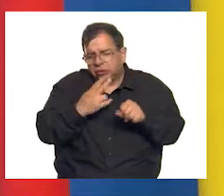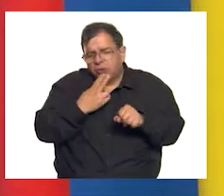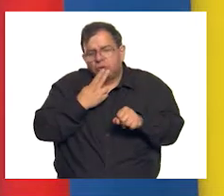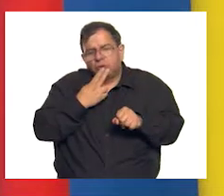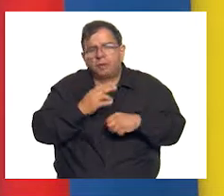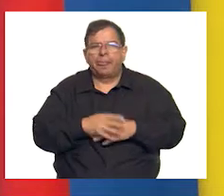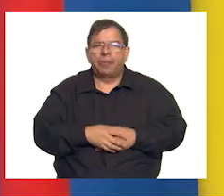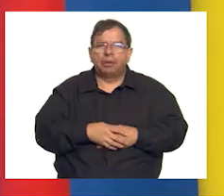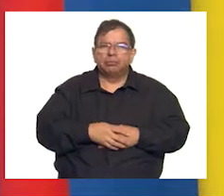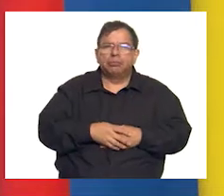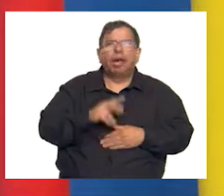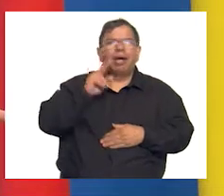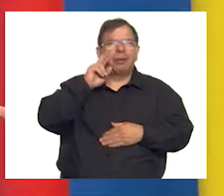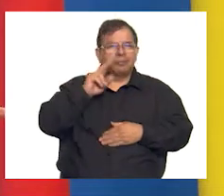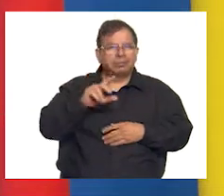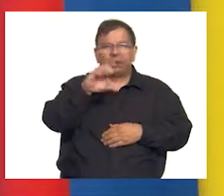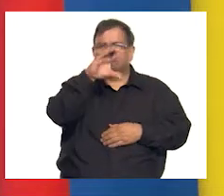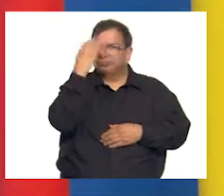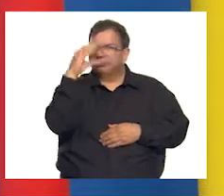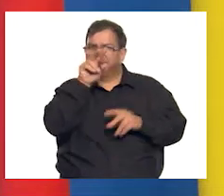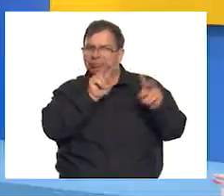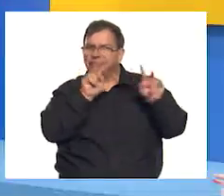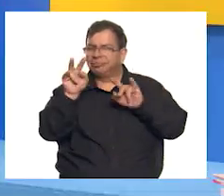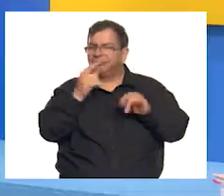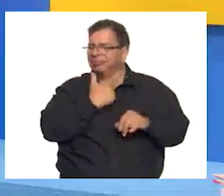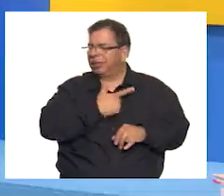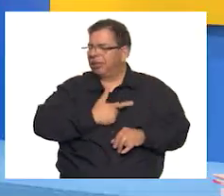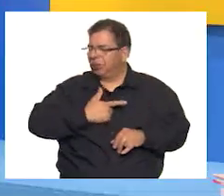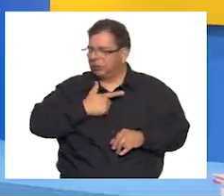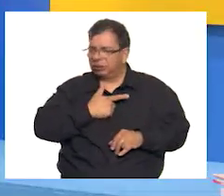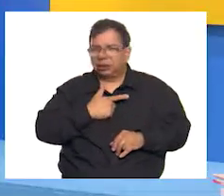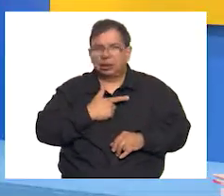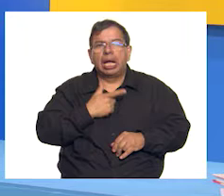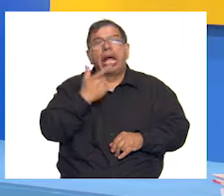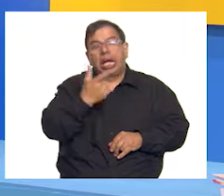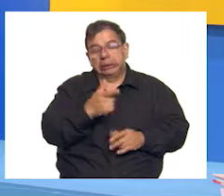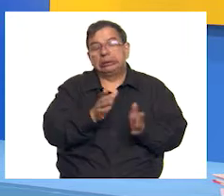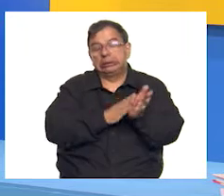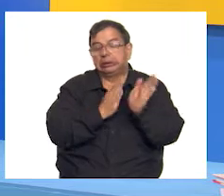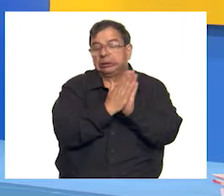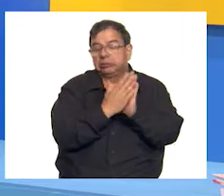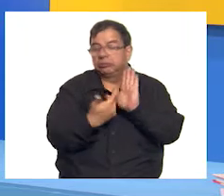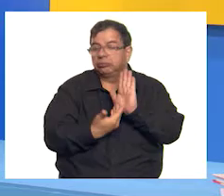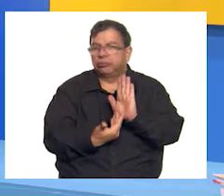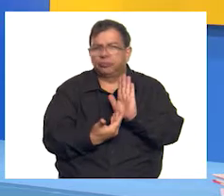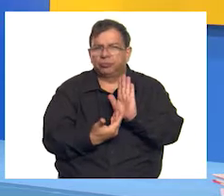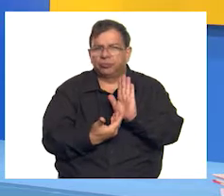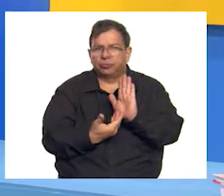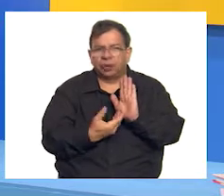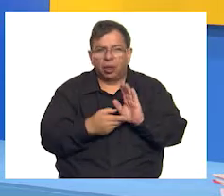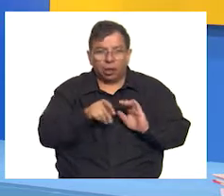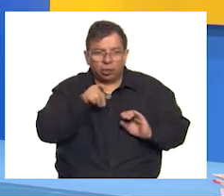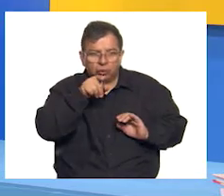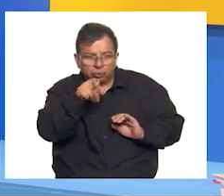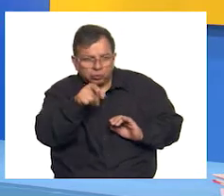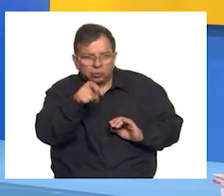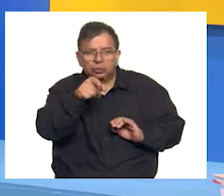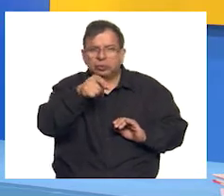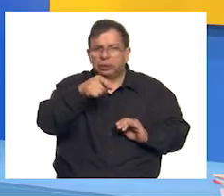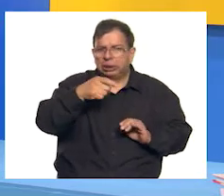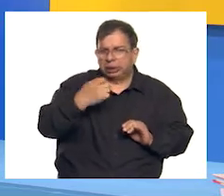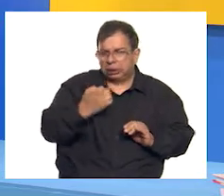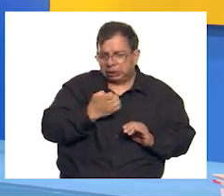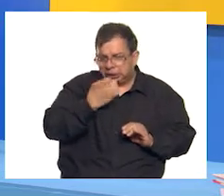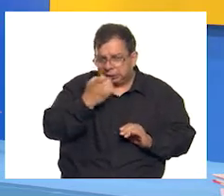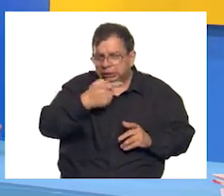gustaron mucho las imágenes que acompañaron la lectura, Gaby. Forman parte del documento, María. Si tú y nuestros estudiantes quieren